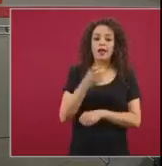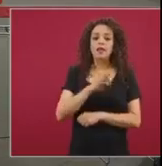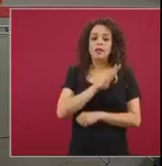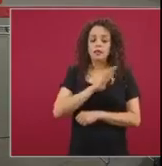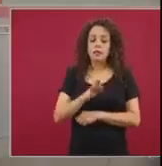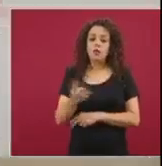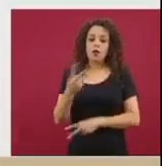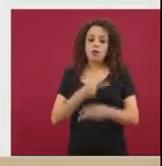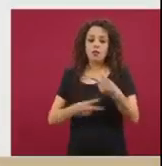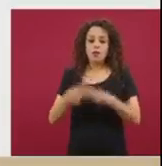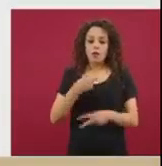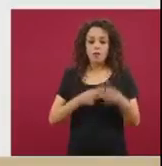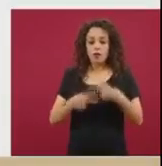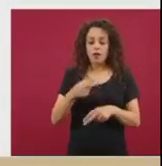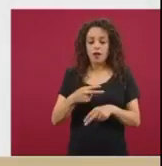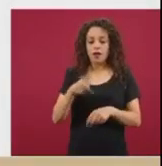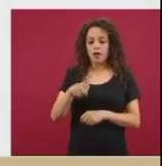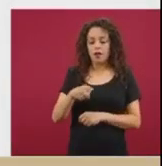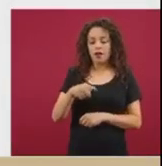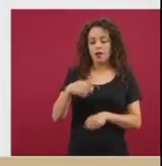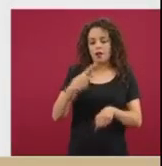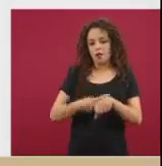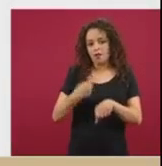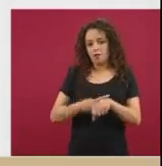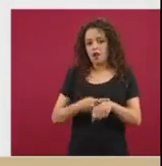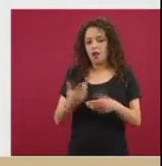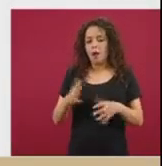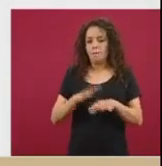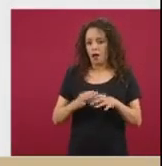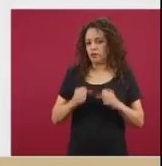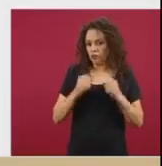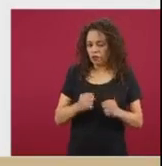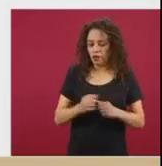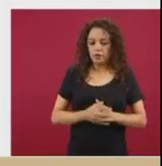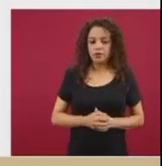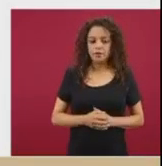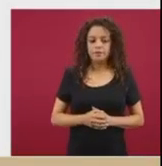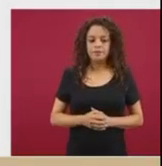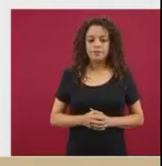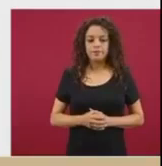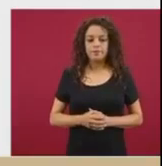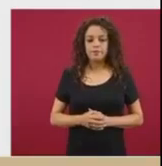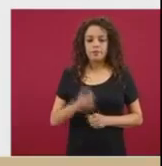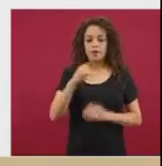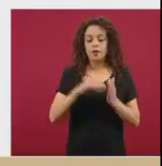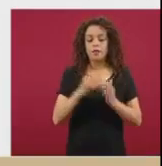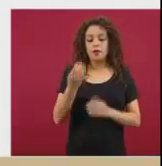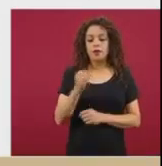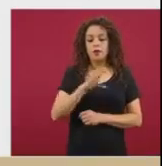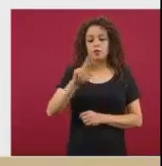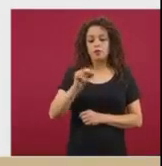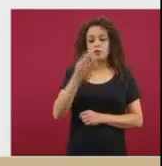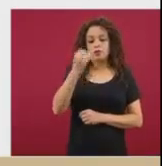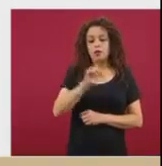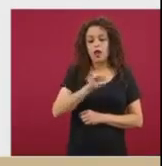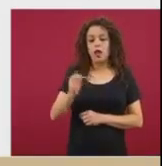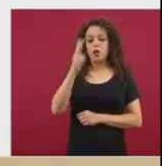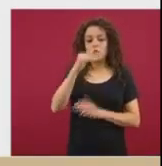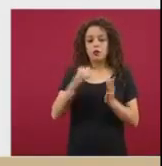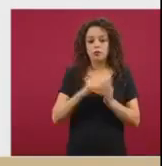tomas verificadas. En México, ya les comentaba, de 1989 al 2020 ha habido una disminución aproximadamente